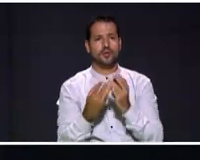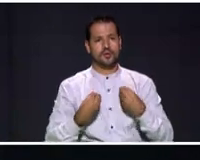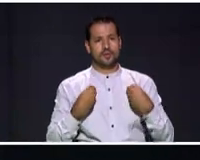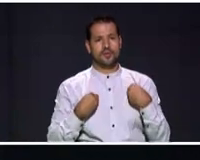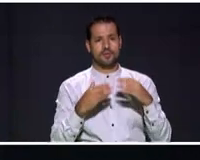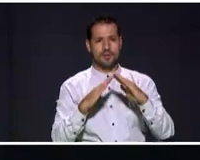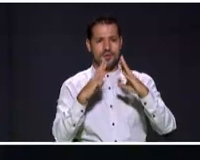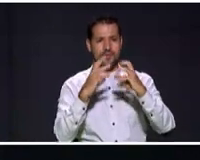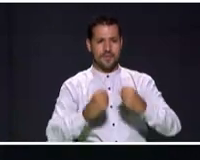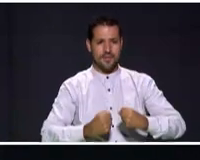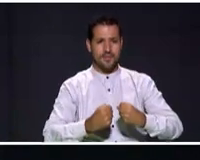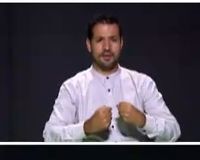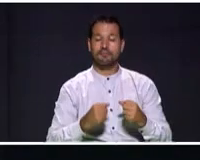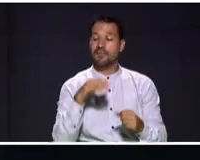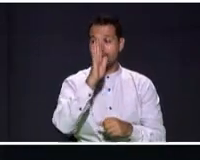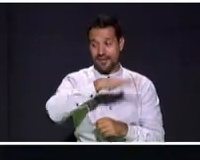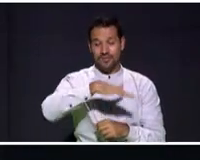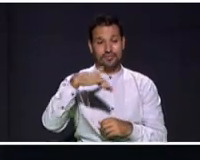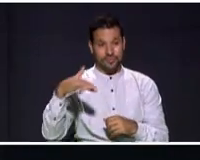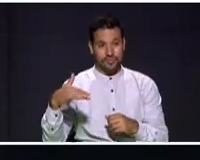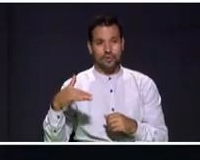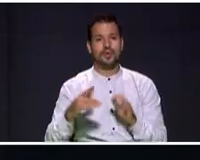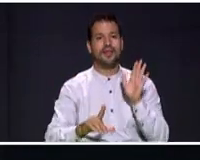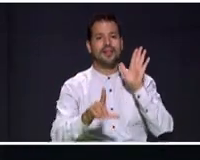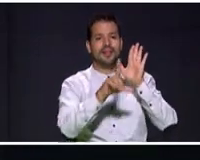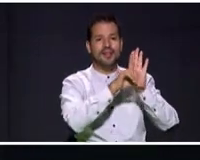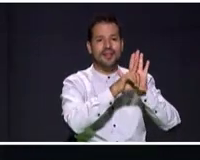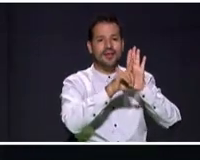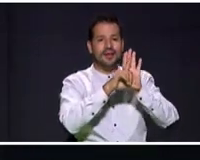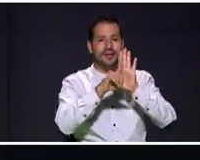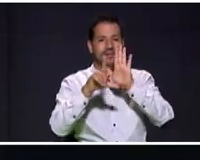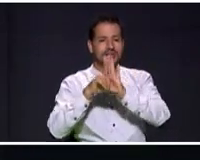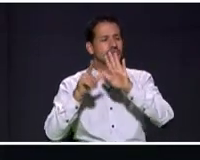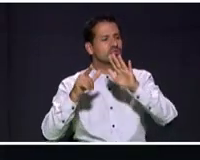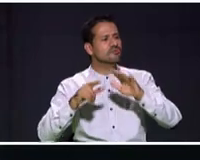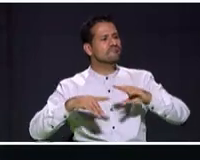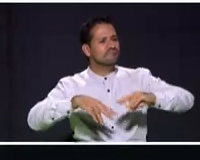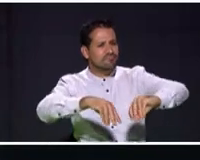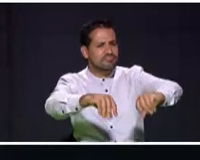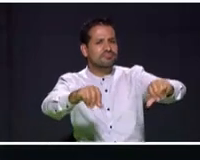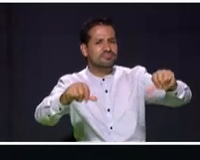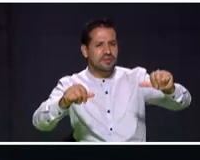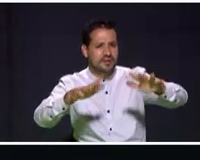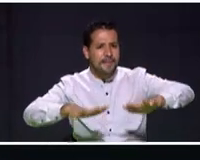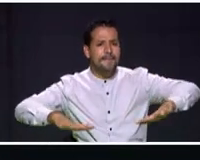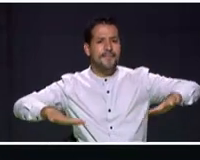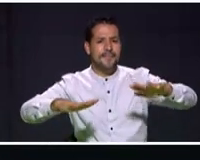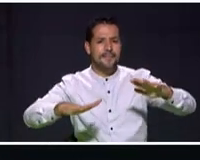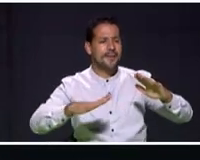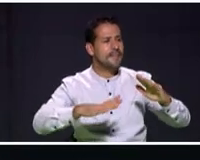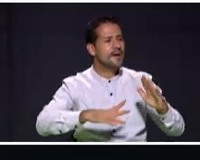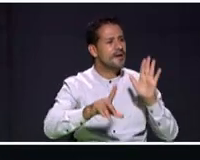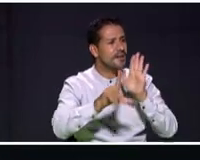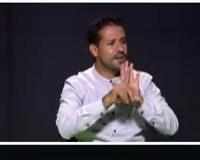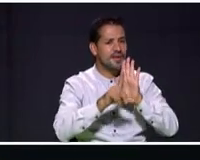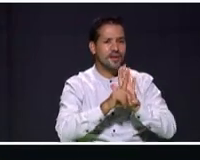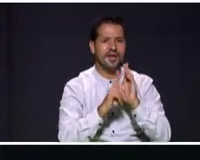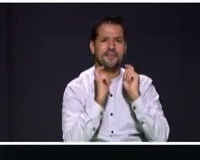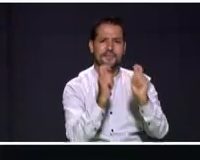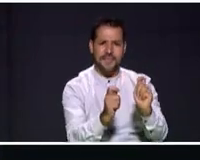vamos a implementar un gran programa de legalización segundo vamos a realizar